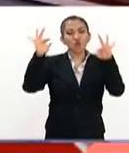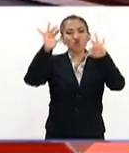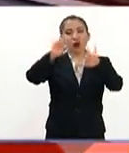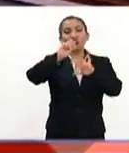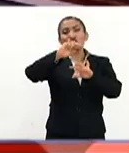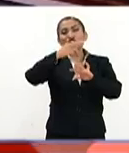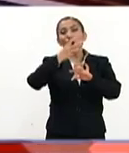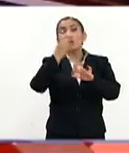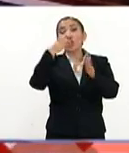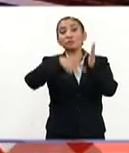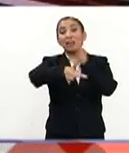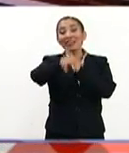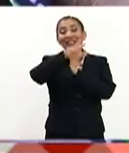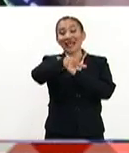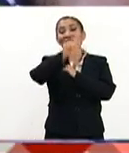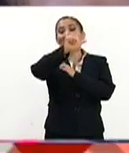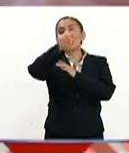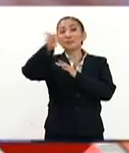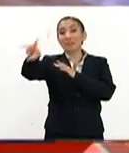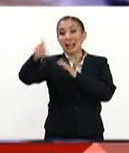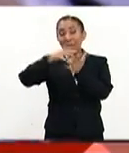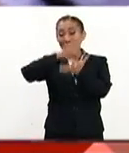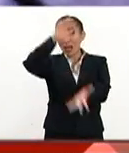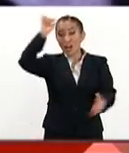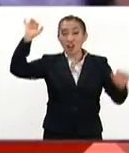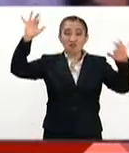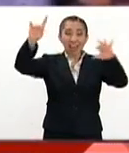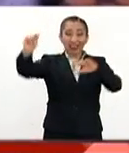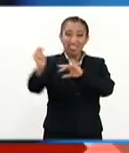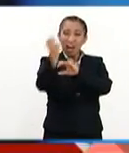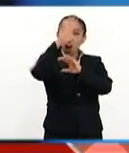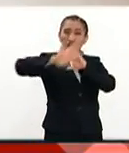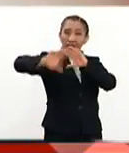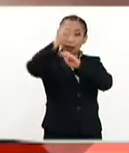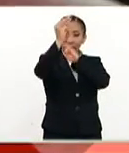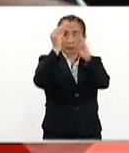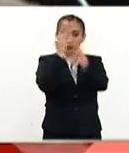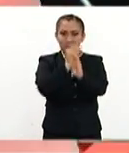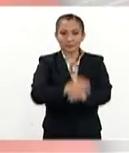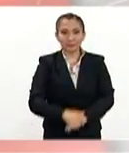Show 2018 en Las Vegas, la mayor feria tecnológica del planeta.